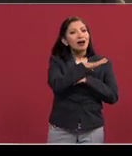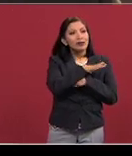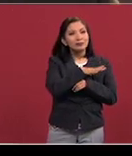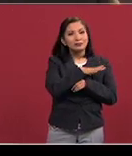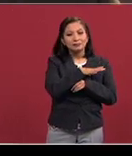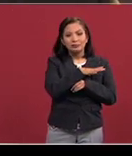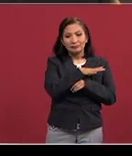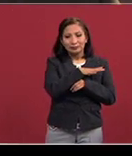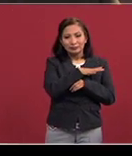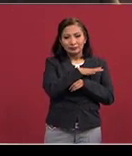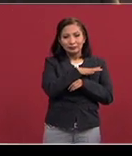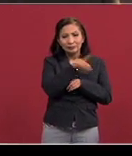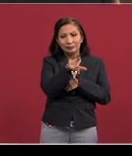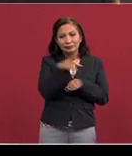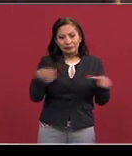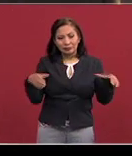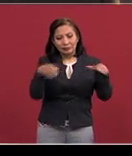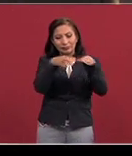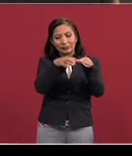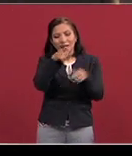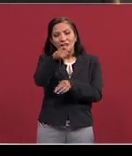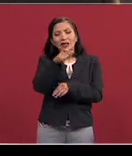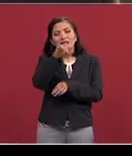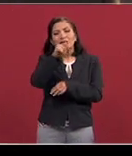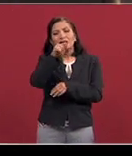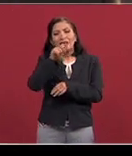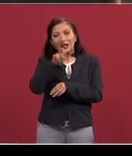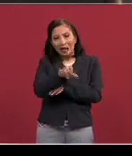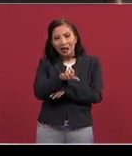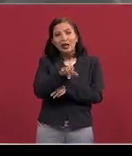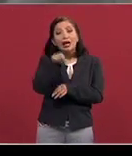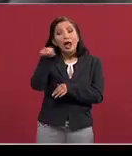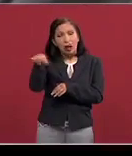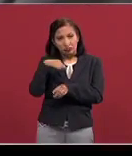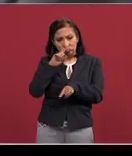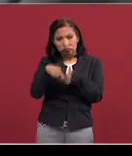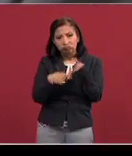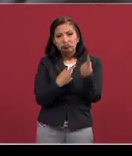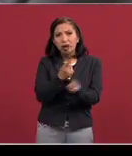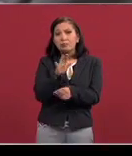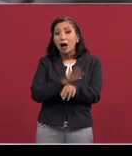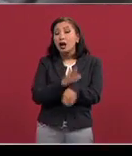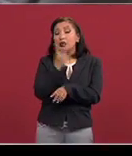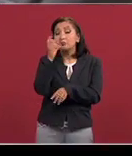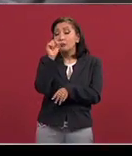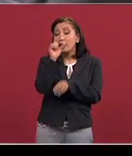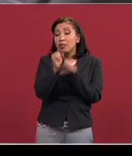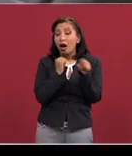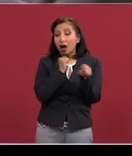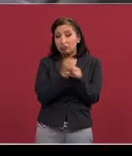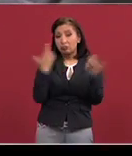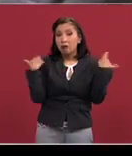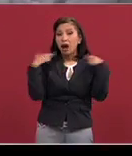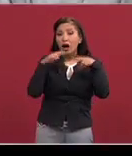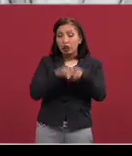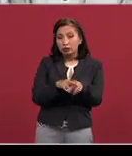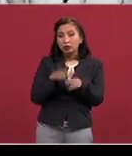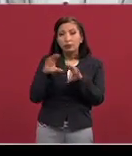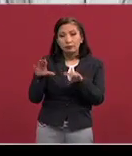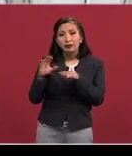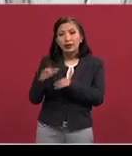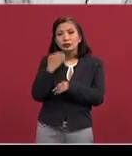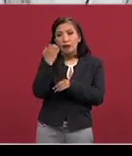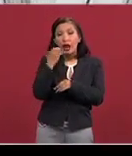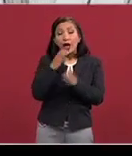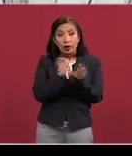del cráter del Xitle, de Nishizawa. Él sí estuvo más de 2 décadas como profesor de la